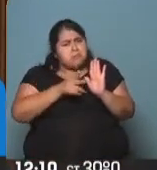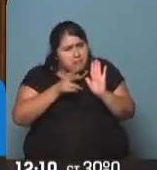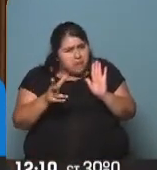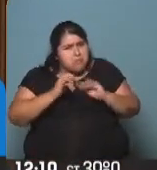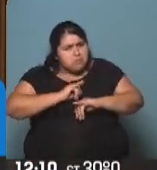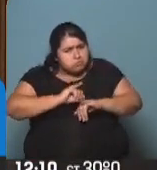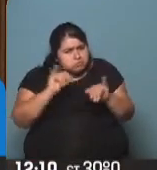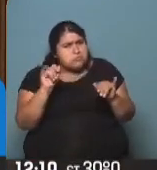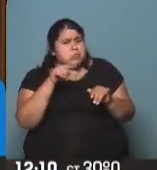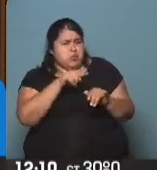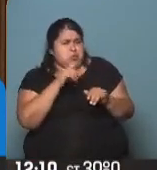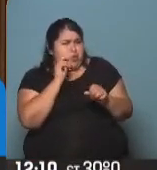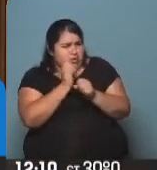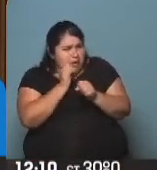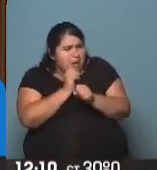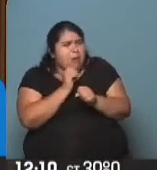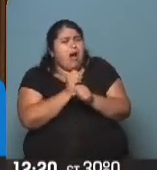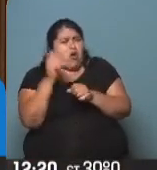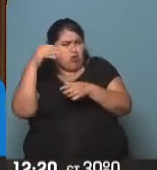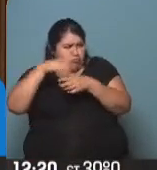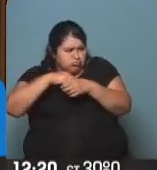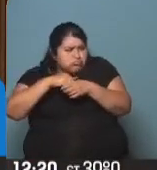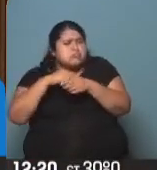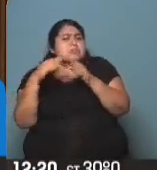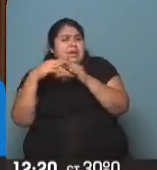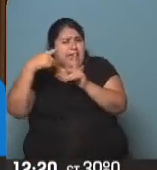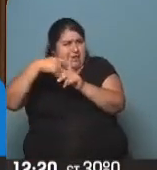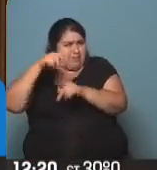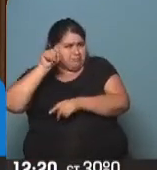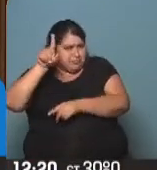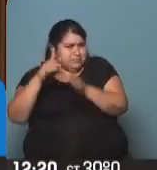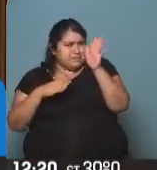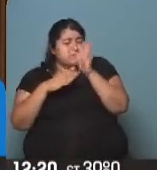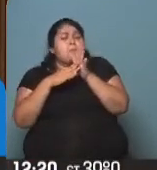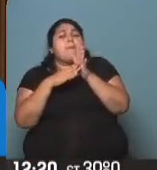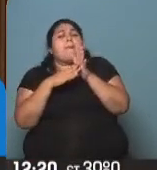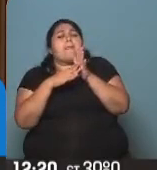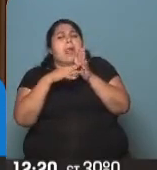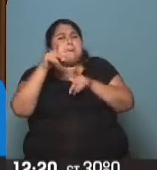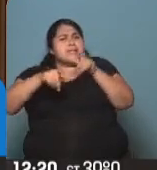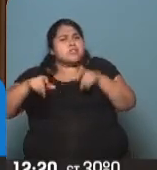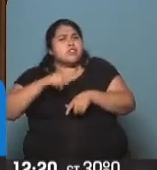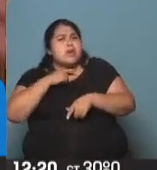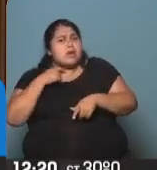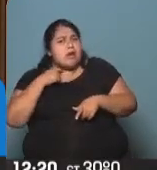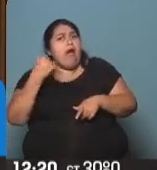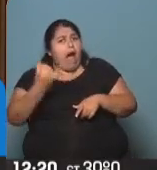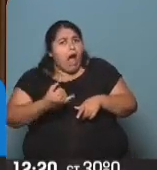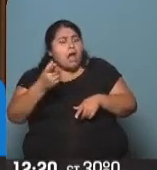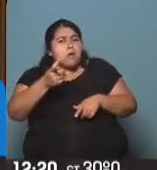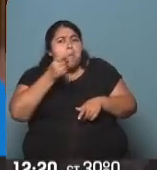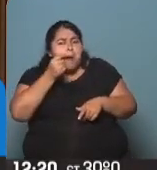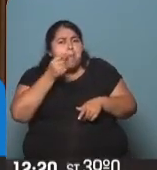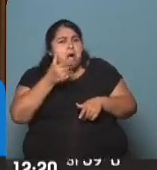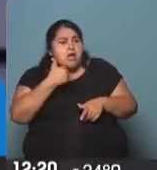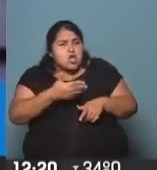todo un trabajo muy intenso interno, muros dentro del Vaticano, para aquellos curas que han sido padres. Y